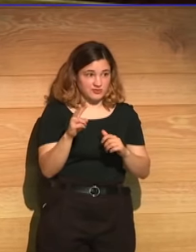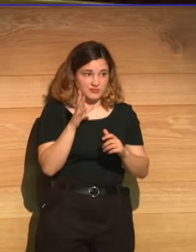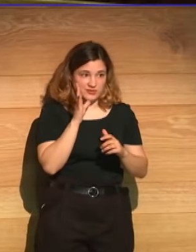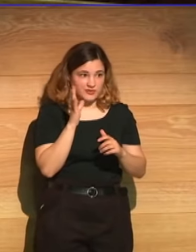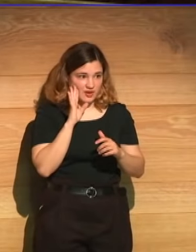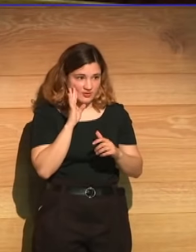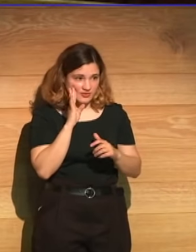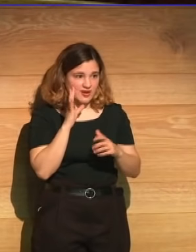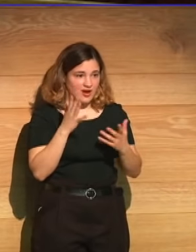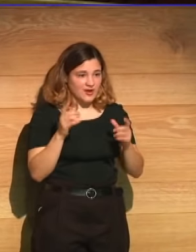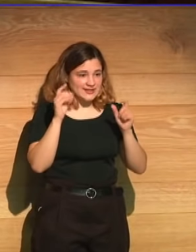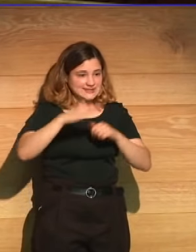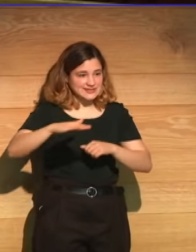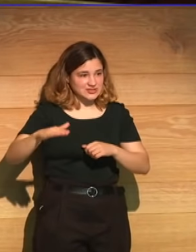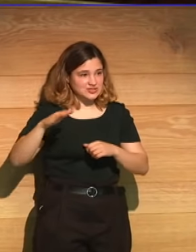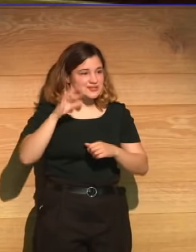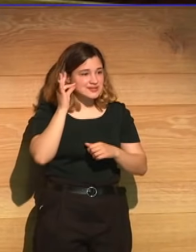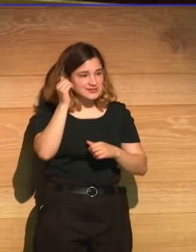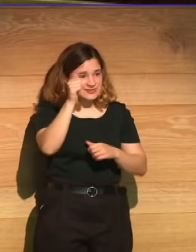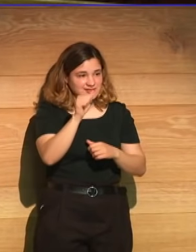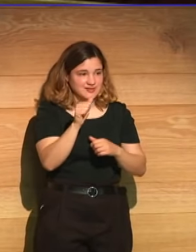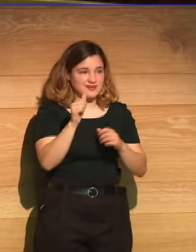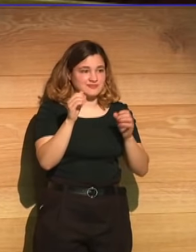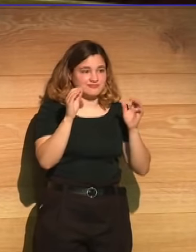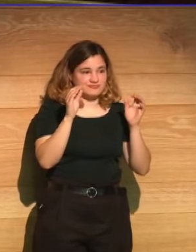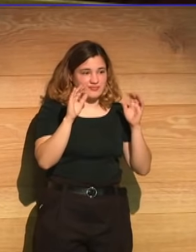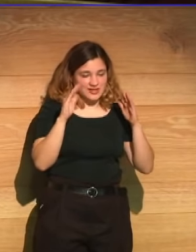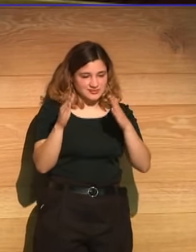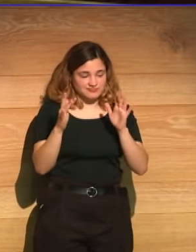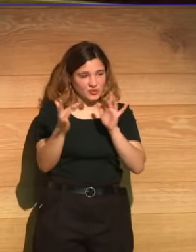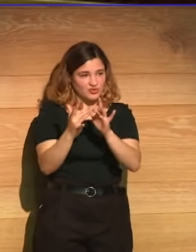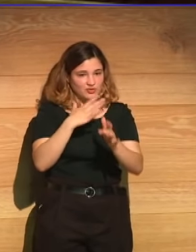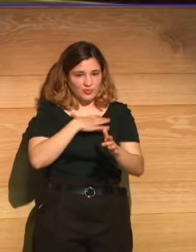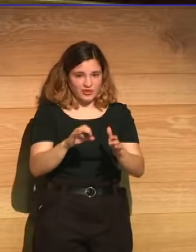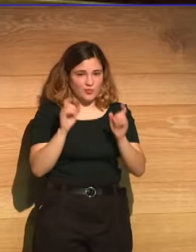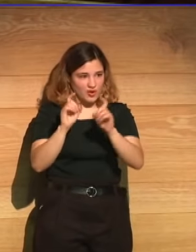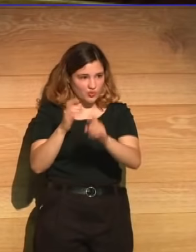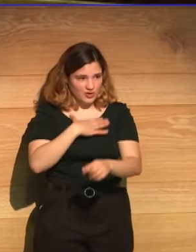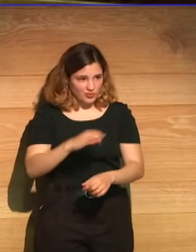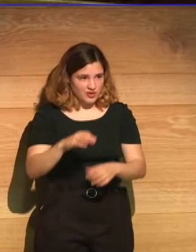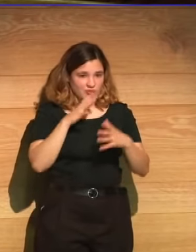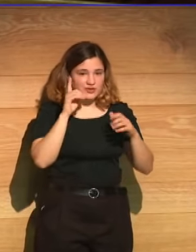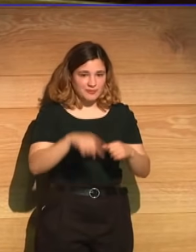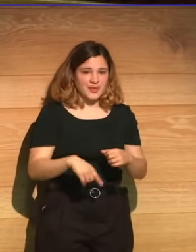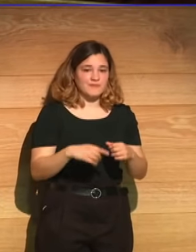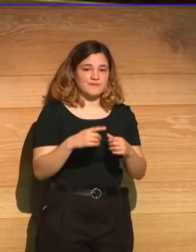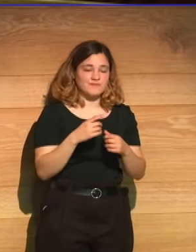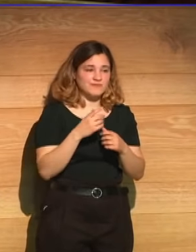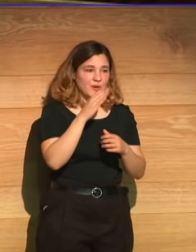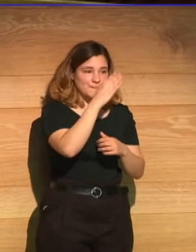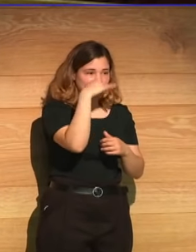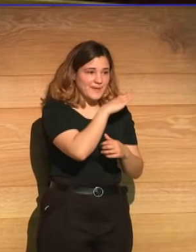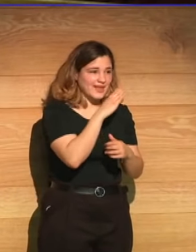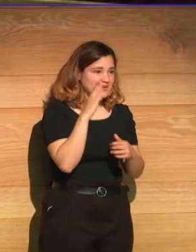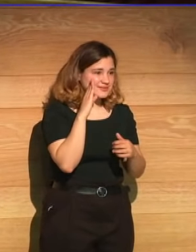a poblaciones y a niños y niñas completamente inaccesibles para nosotros. Nos ha enseñado también el valor de incorporar a los padres